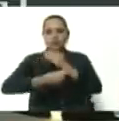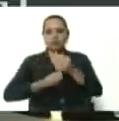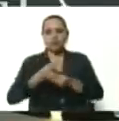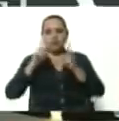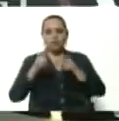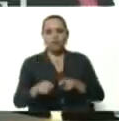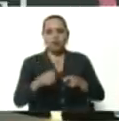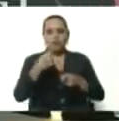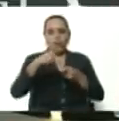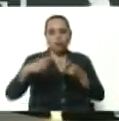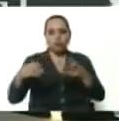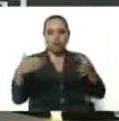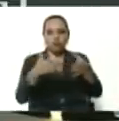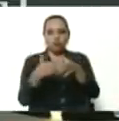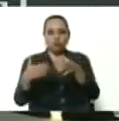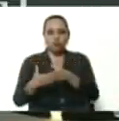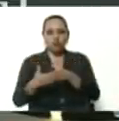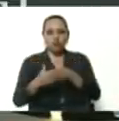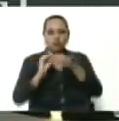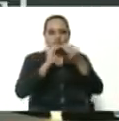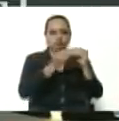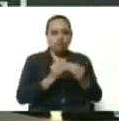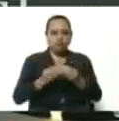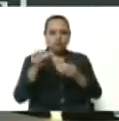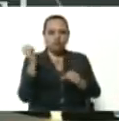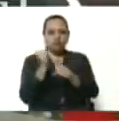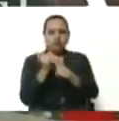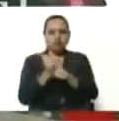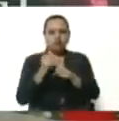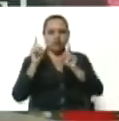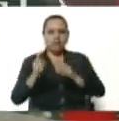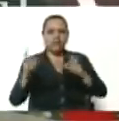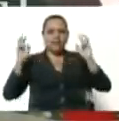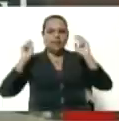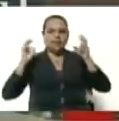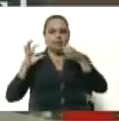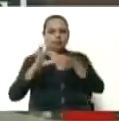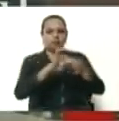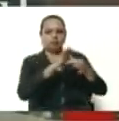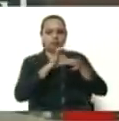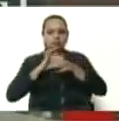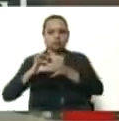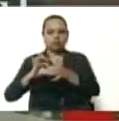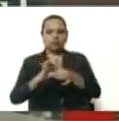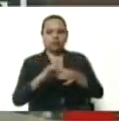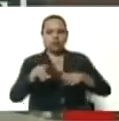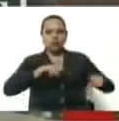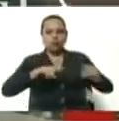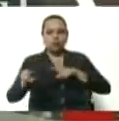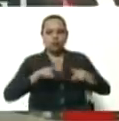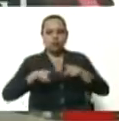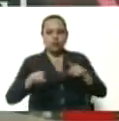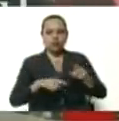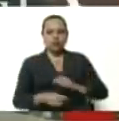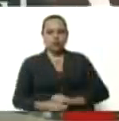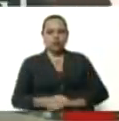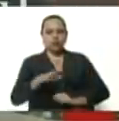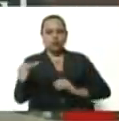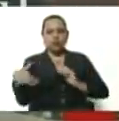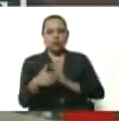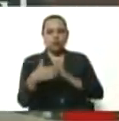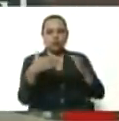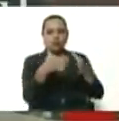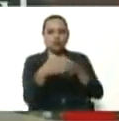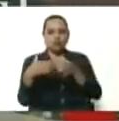otras reuniones para afinar las tareas y sobre todo el tema de la articulación, la coordinación entre todos los